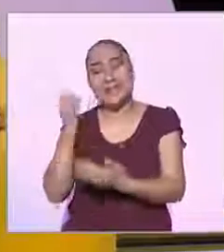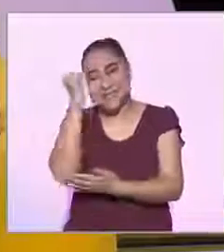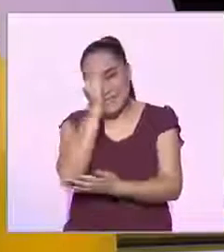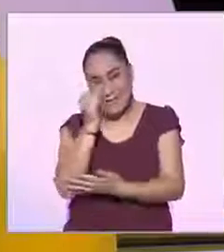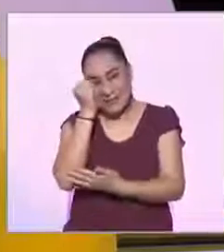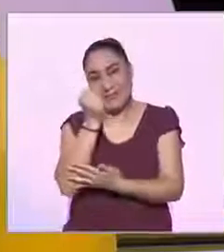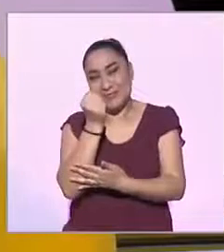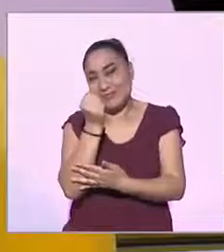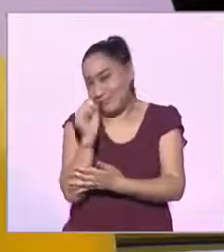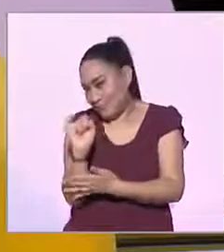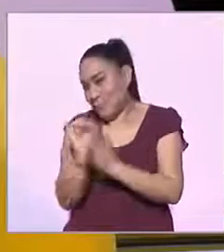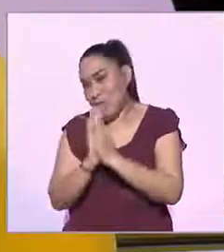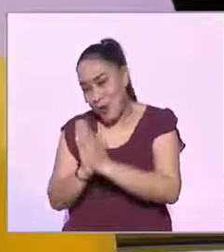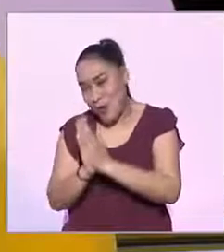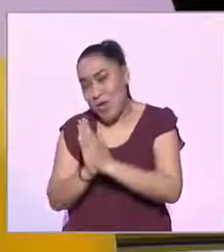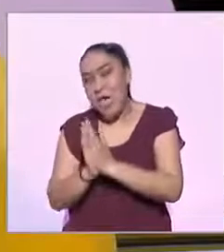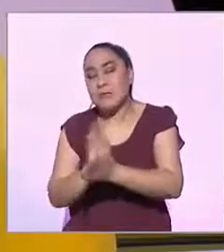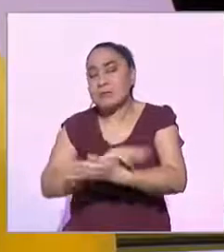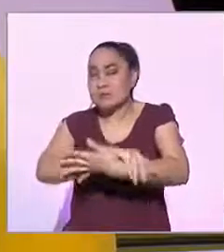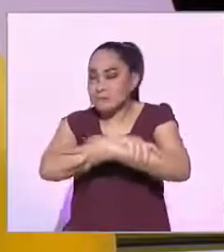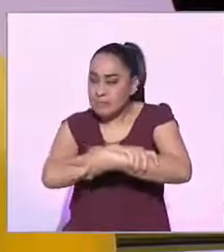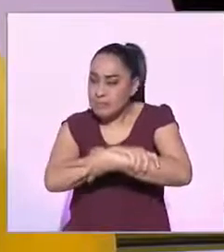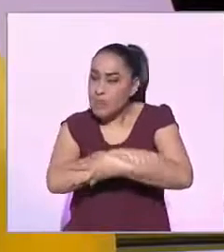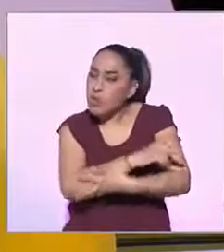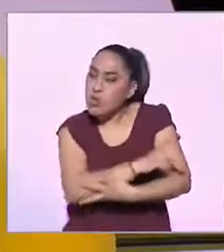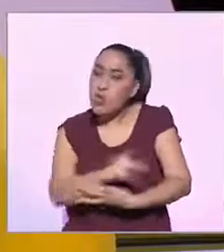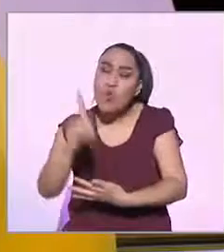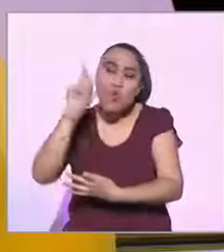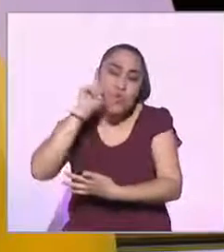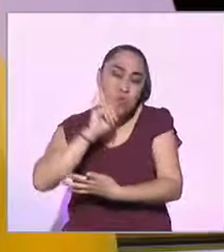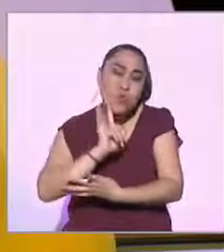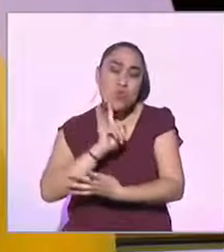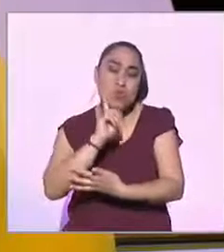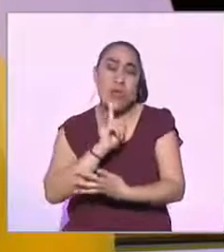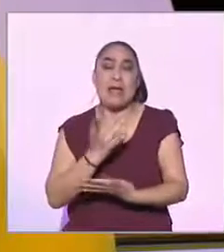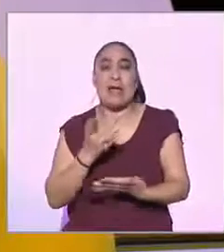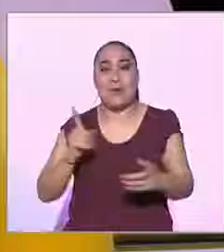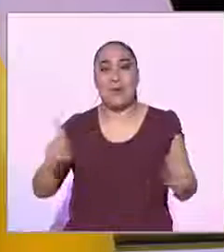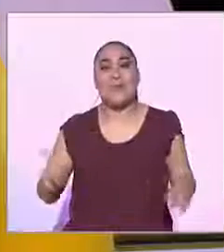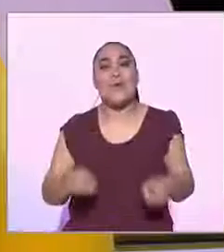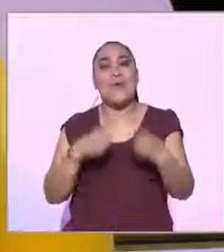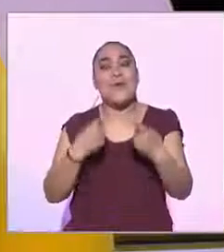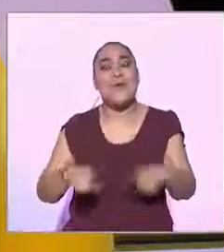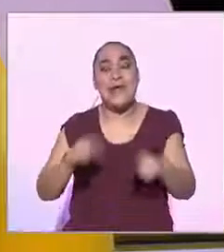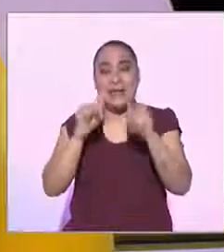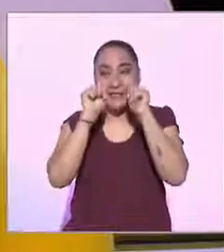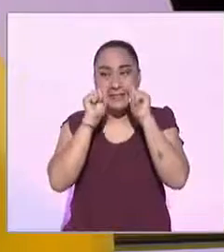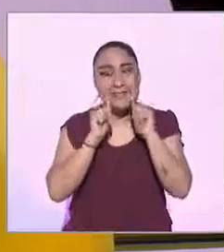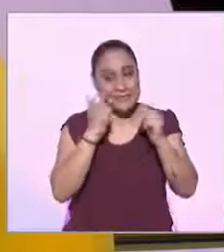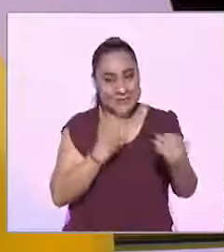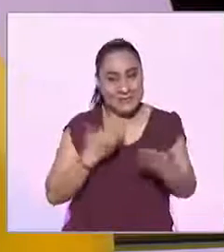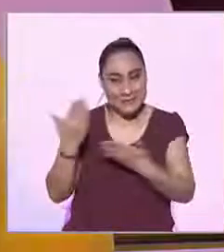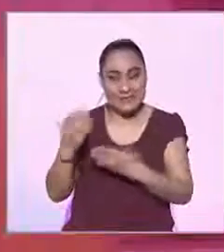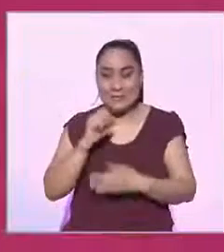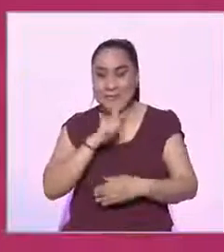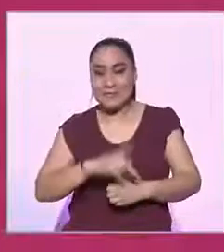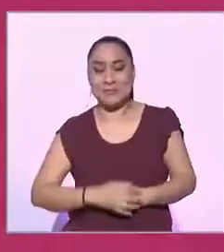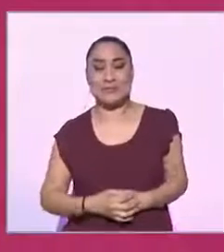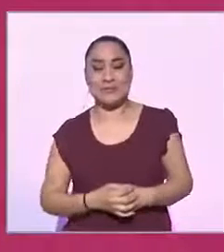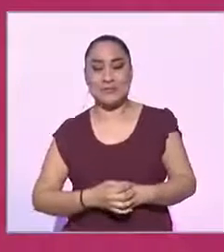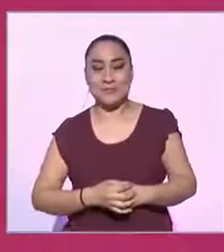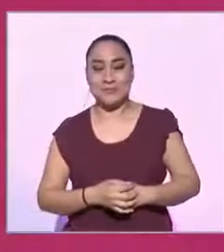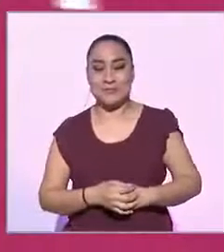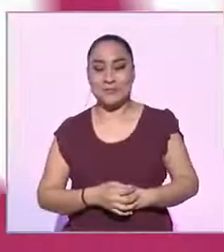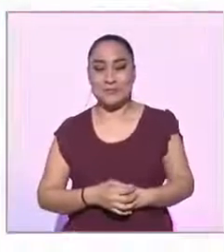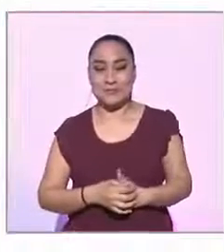Y sororidad para todos, para todas y para música y ceguera también. Claro. Pues muy buenos